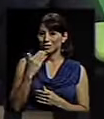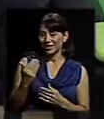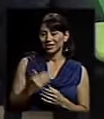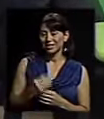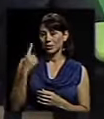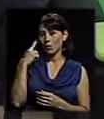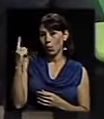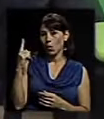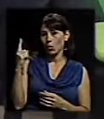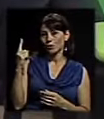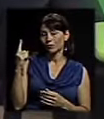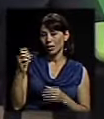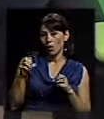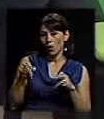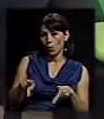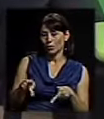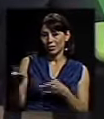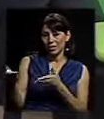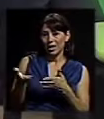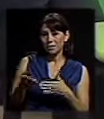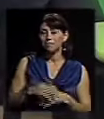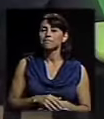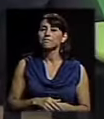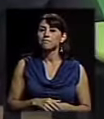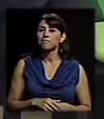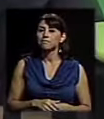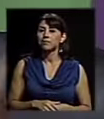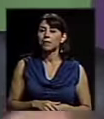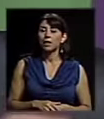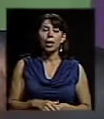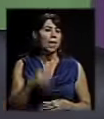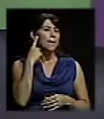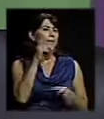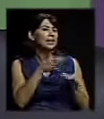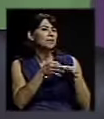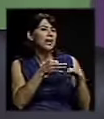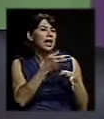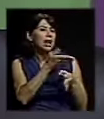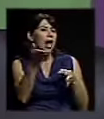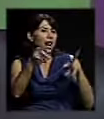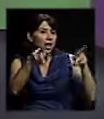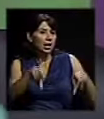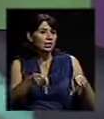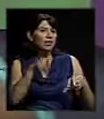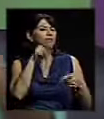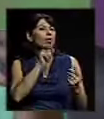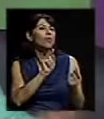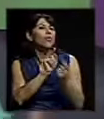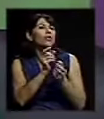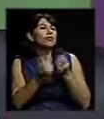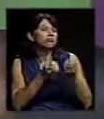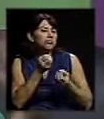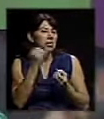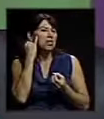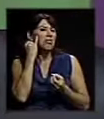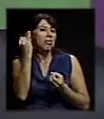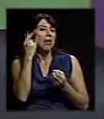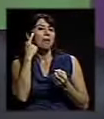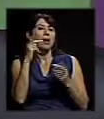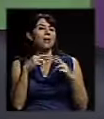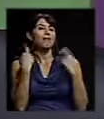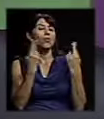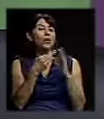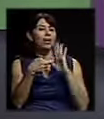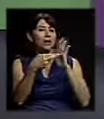por el espacio brindado Don Eric para explicar a la gente En qué consistió este encuentro y cuál era la idea de reunir a